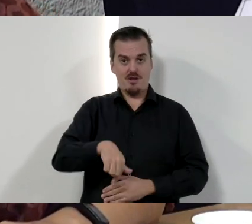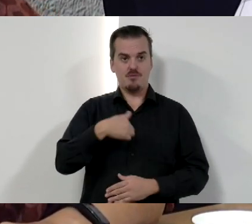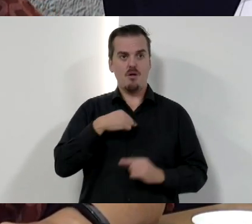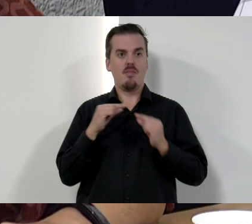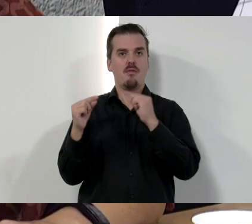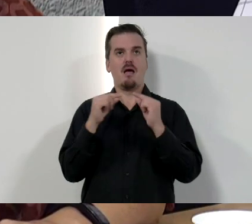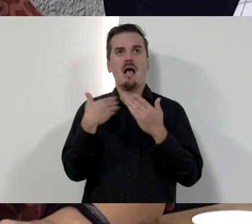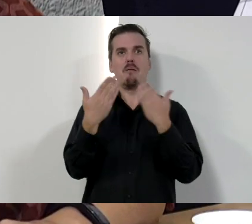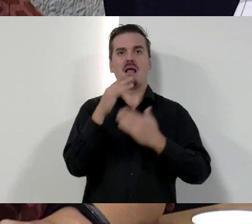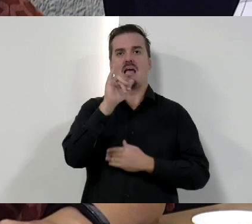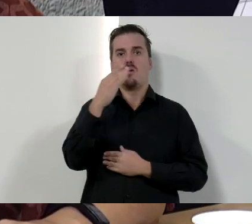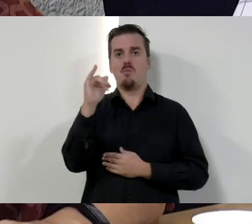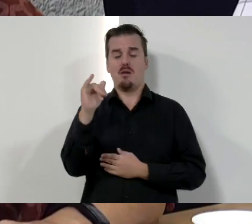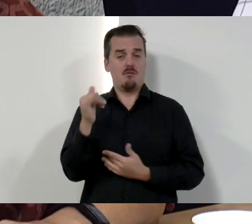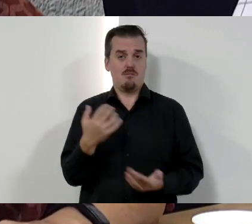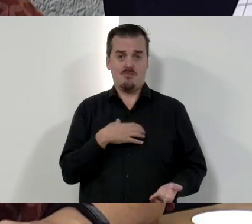el IBI, es que eso no existe.